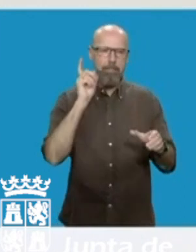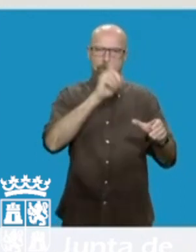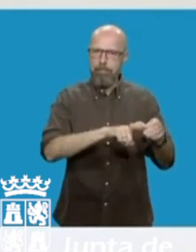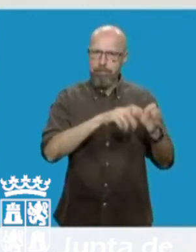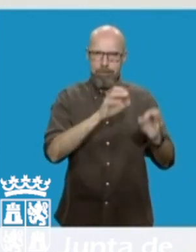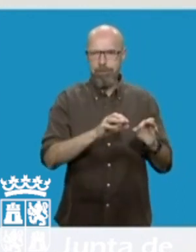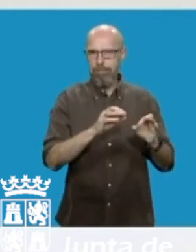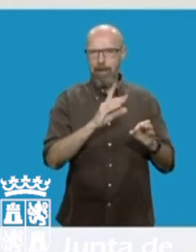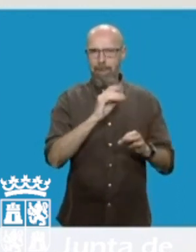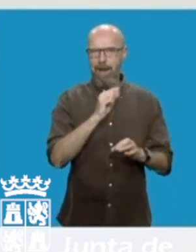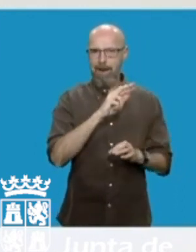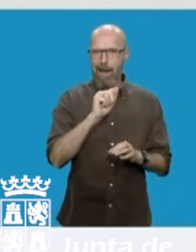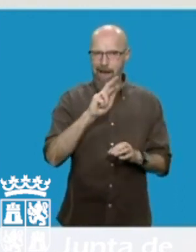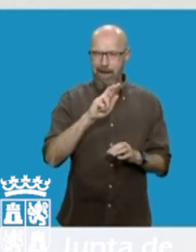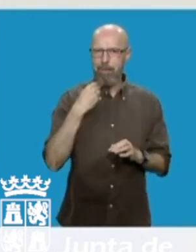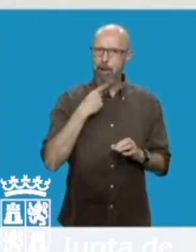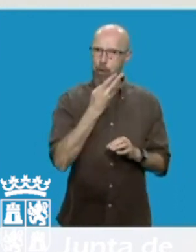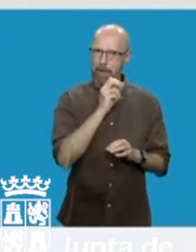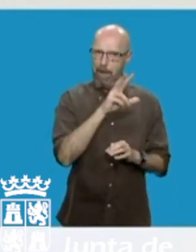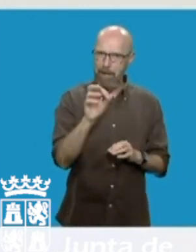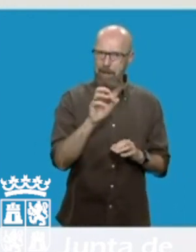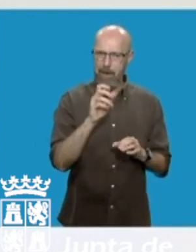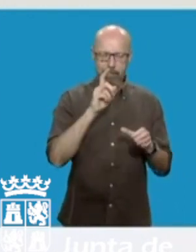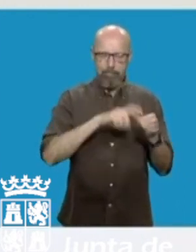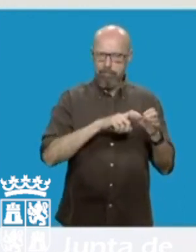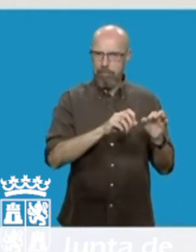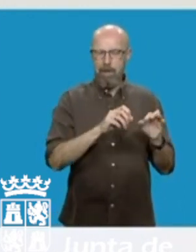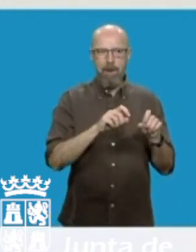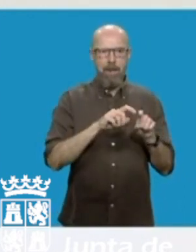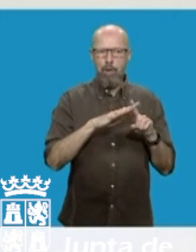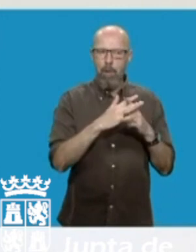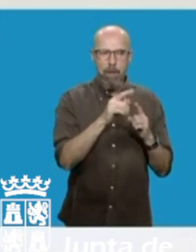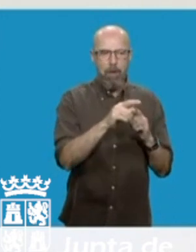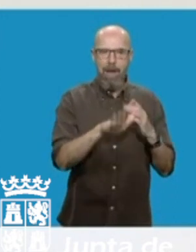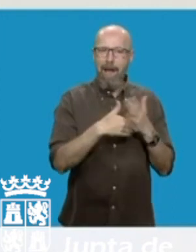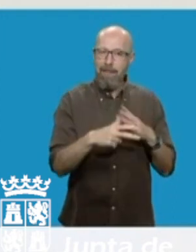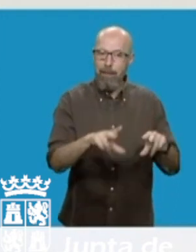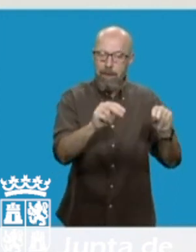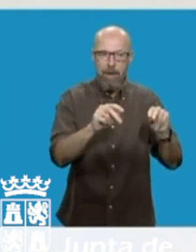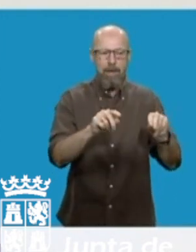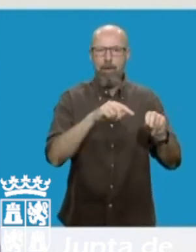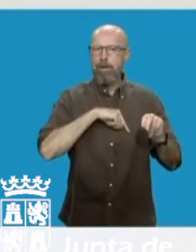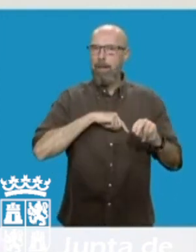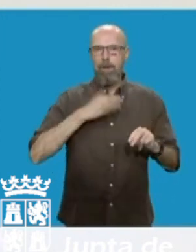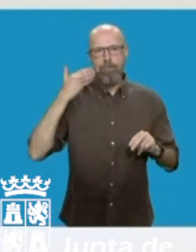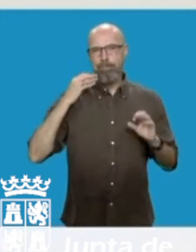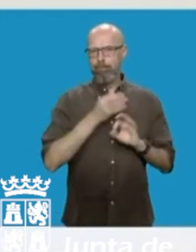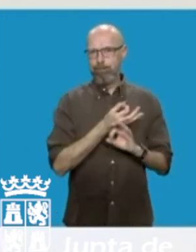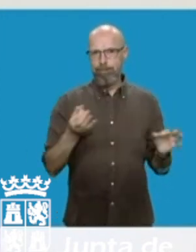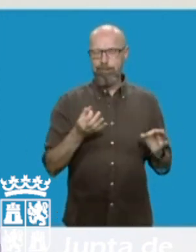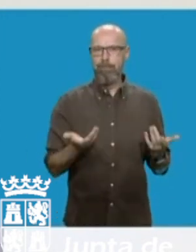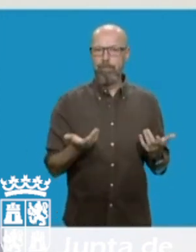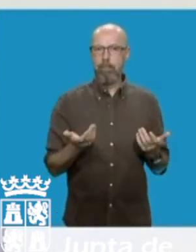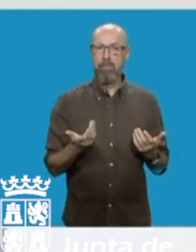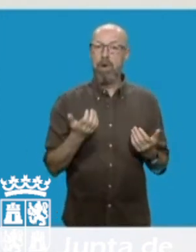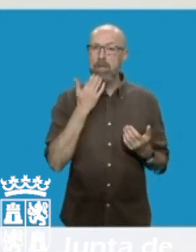del Dakar 2020 y bueno, pues fue mágico la verdad acabarlo. Al final yo creo que cuantas más veces